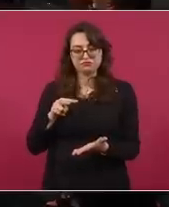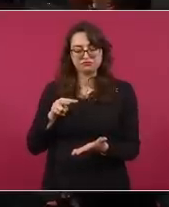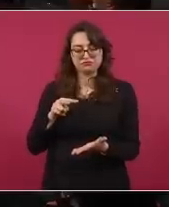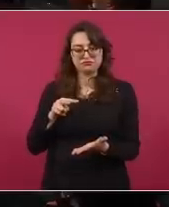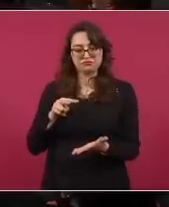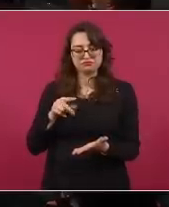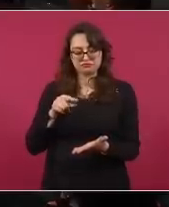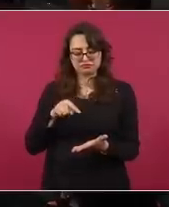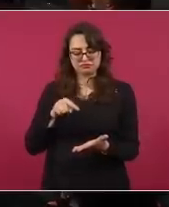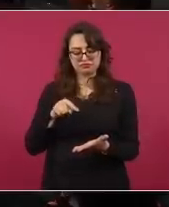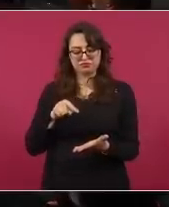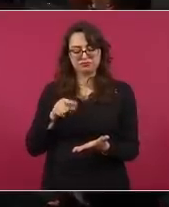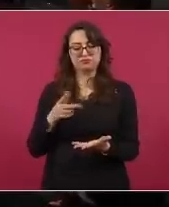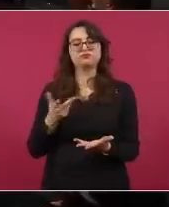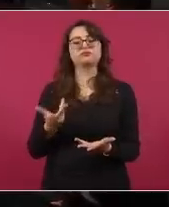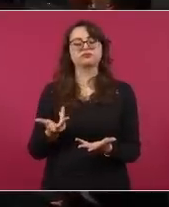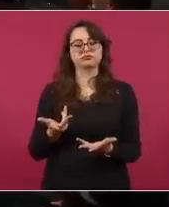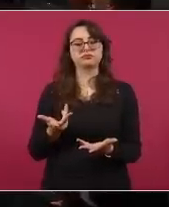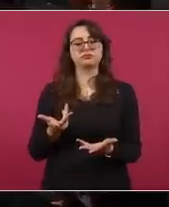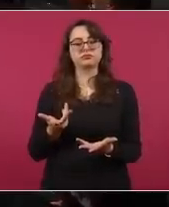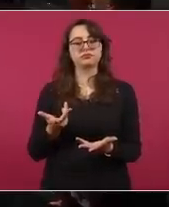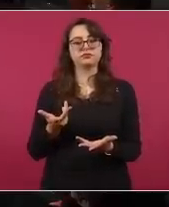de la oficialía de parte de